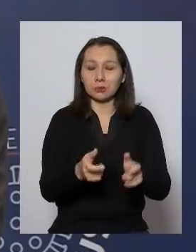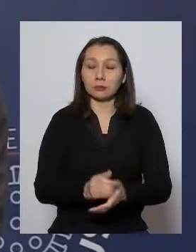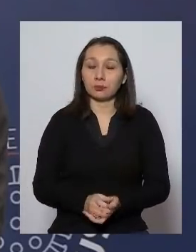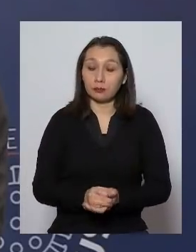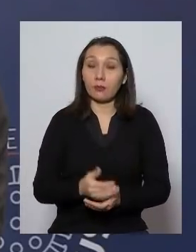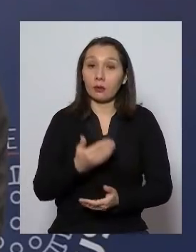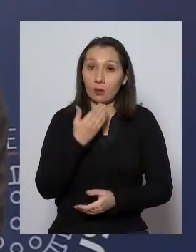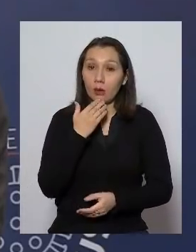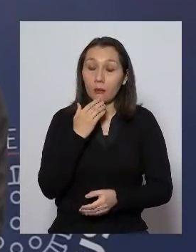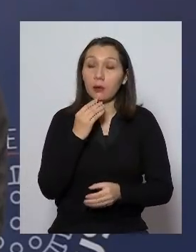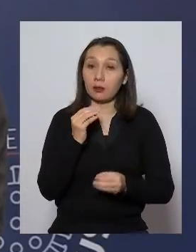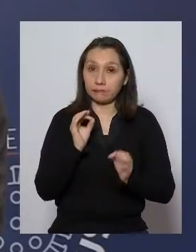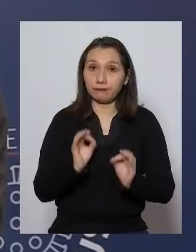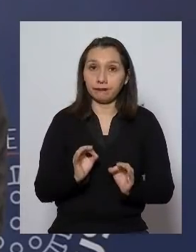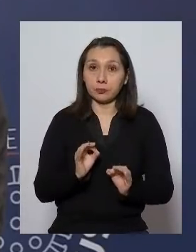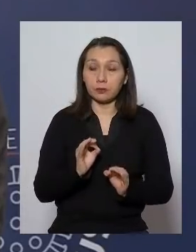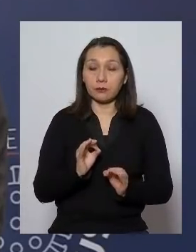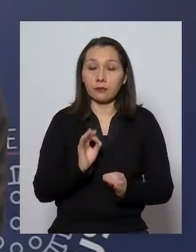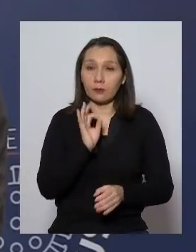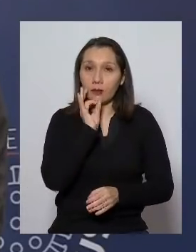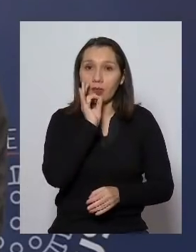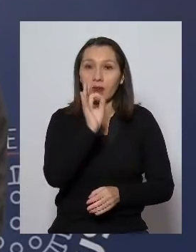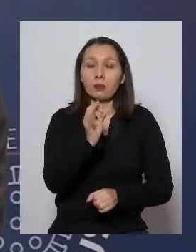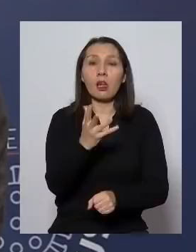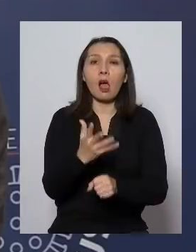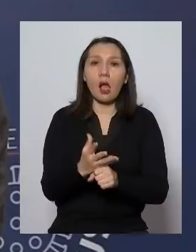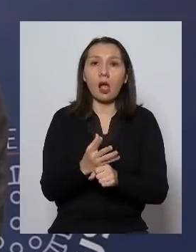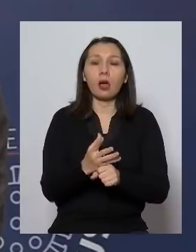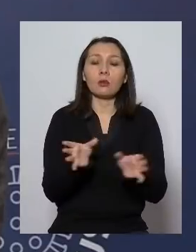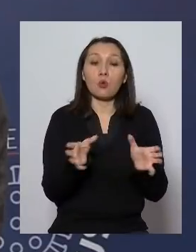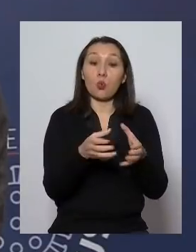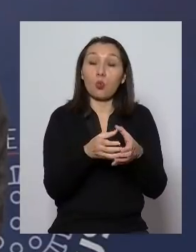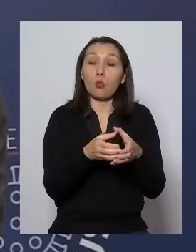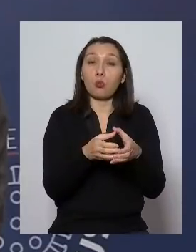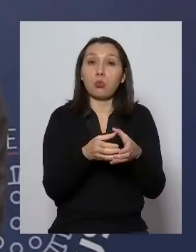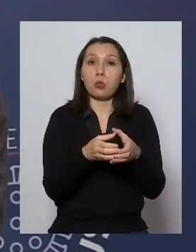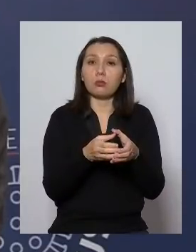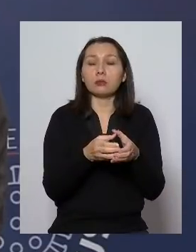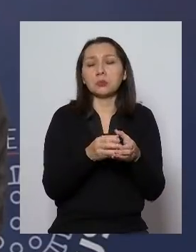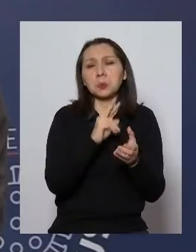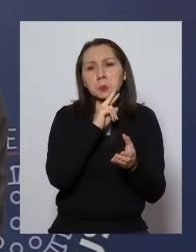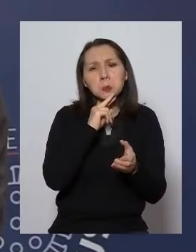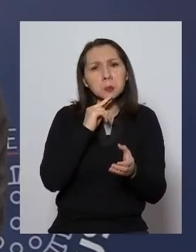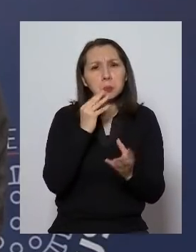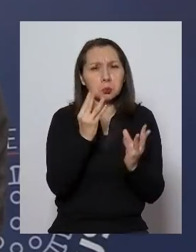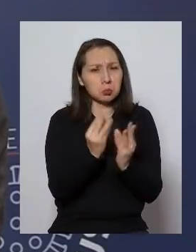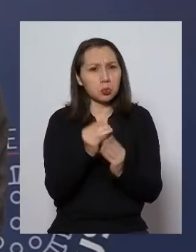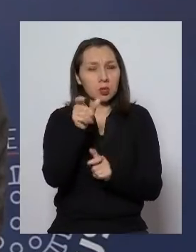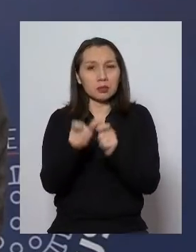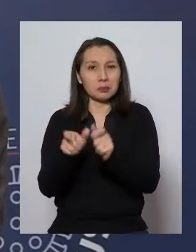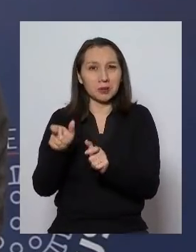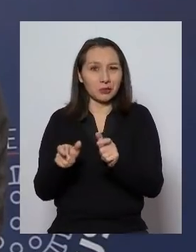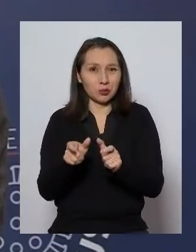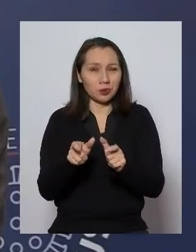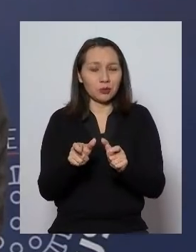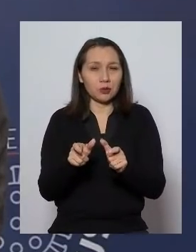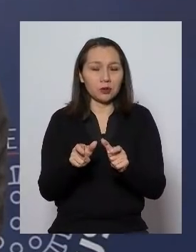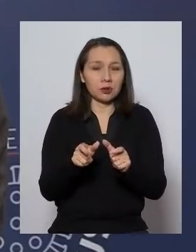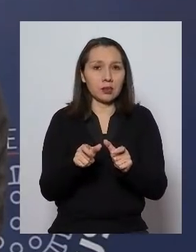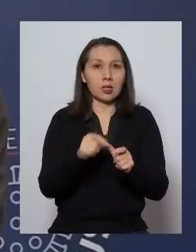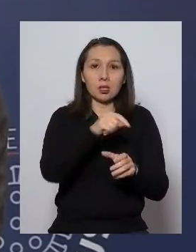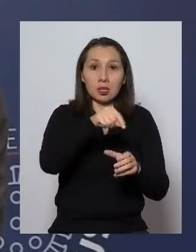justo decir que hay un grupo afortunadamente pequeño de personas